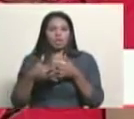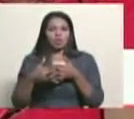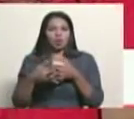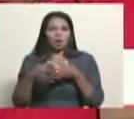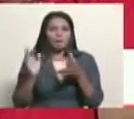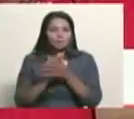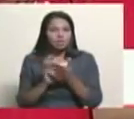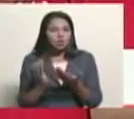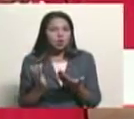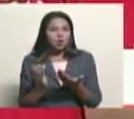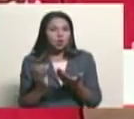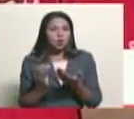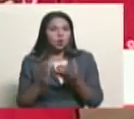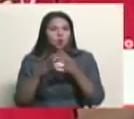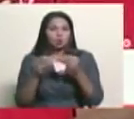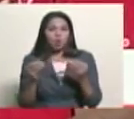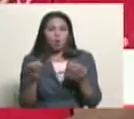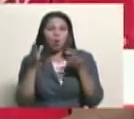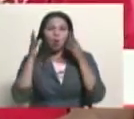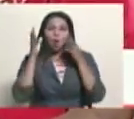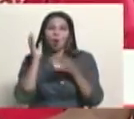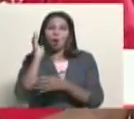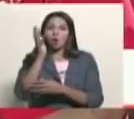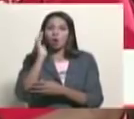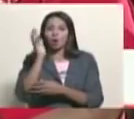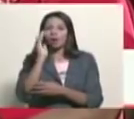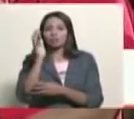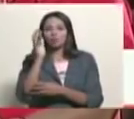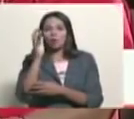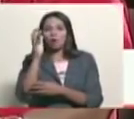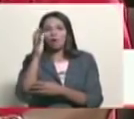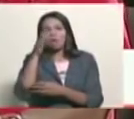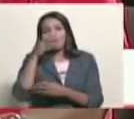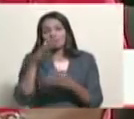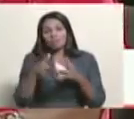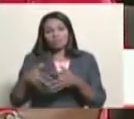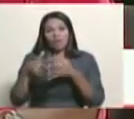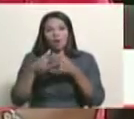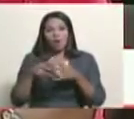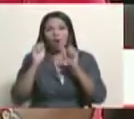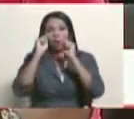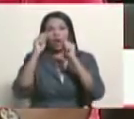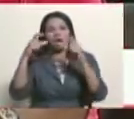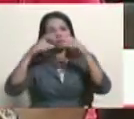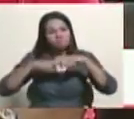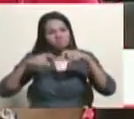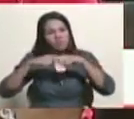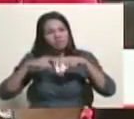compañero, el Congreso de los Estados Unidos de Norteamérica lograra investigar